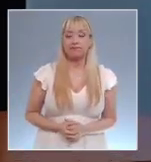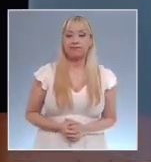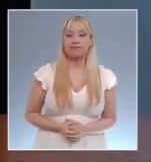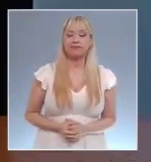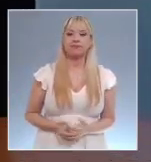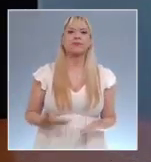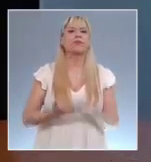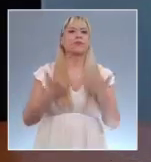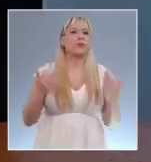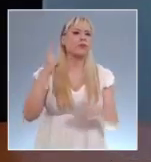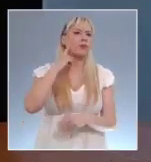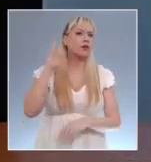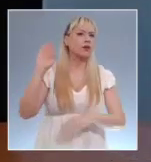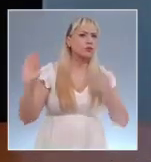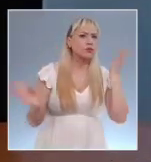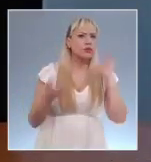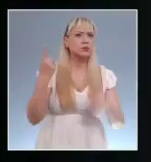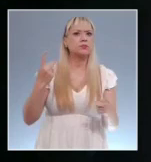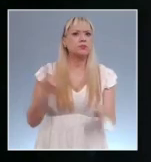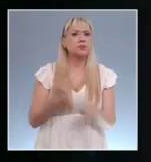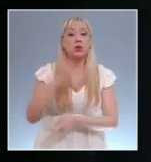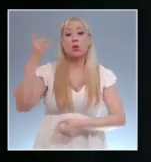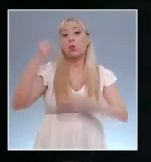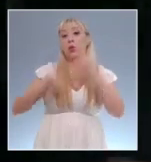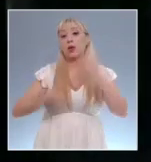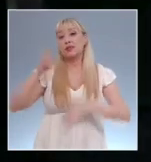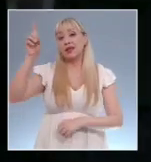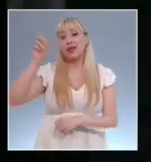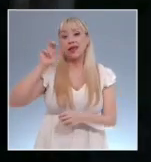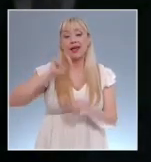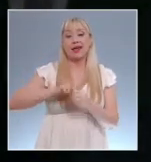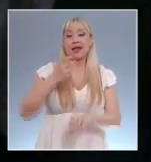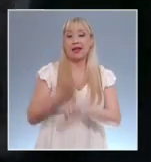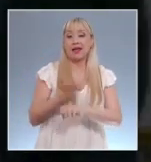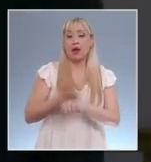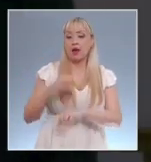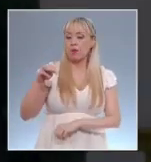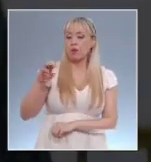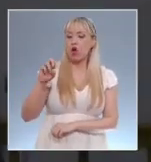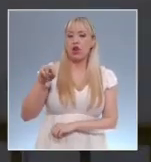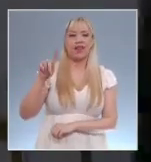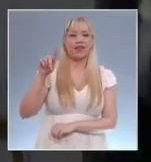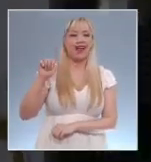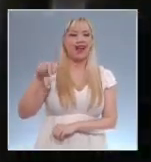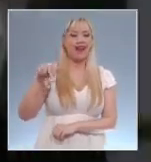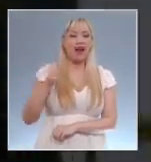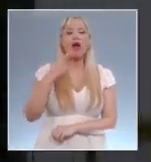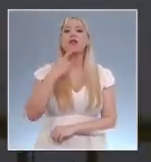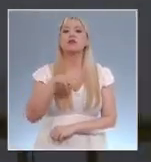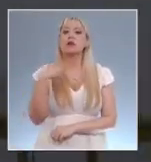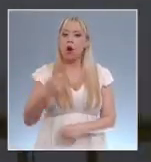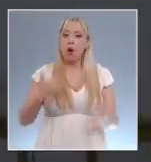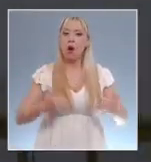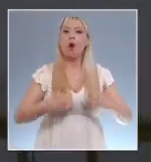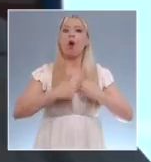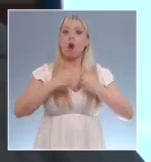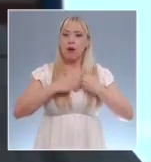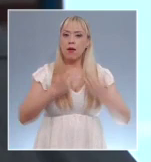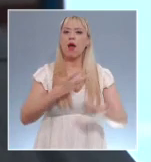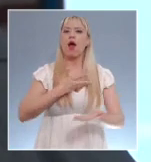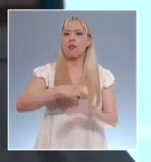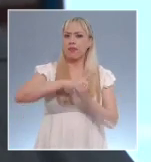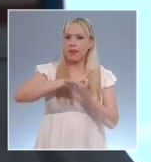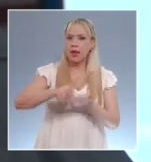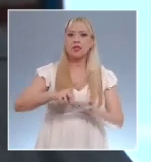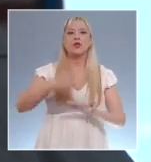Montana, Estados Unidos, determinó que las y los jóvenes tienen derecho a un medio ambiente saludable, por lo que invalidó una política del gobierno